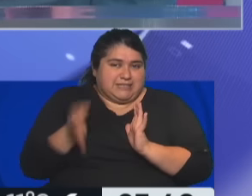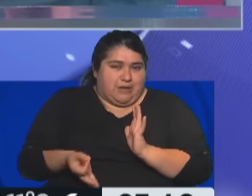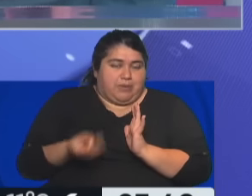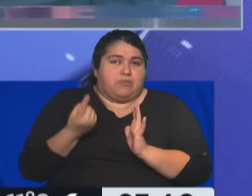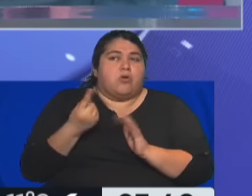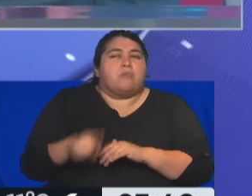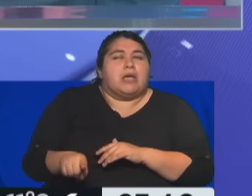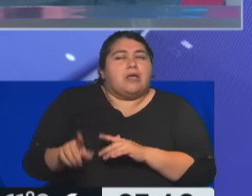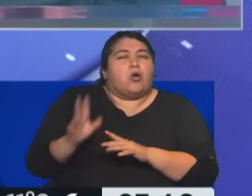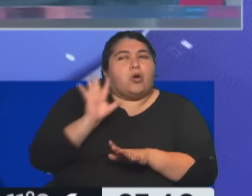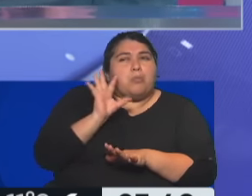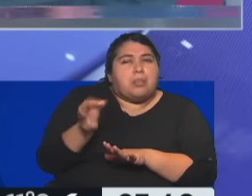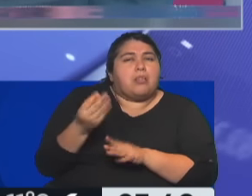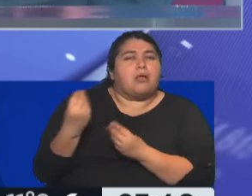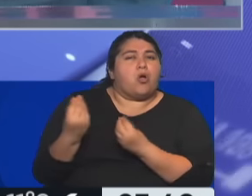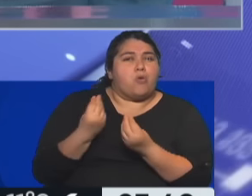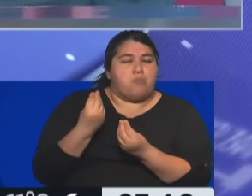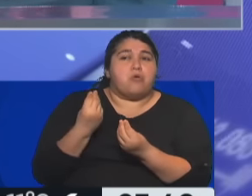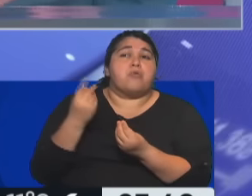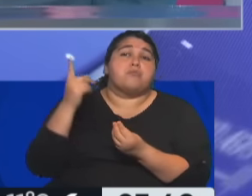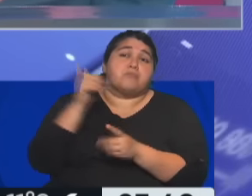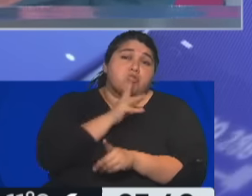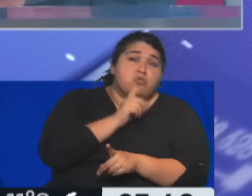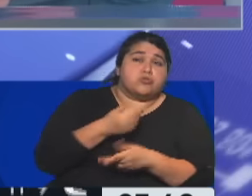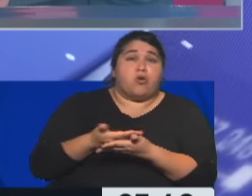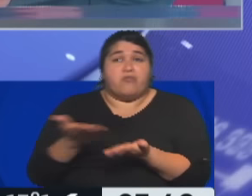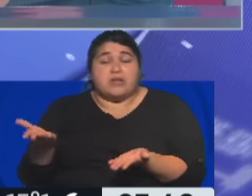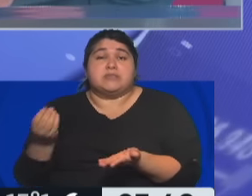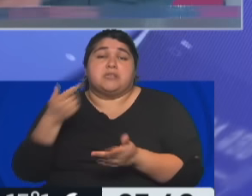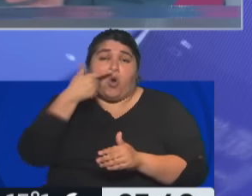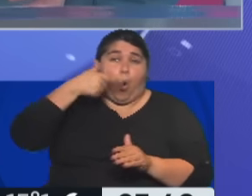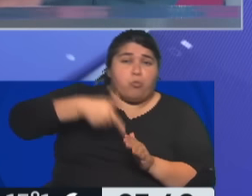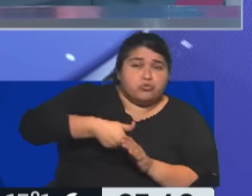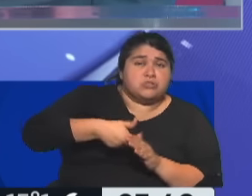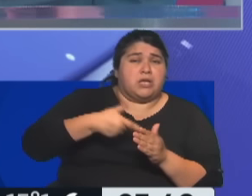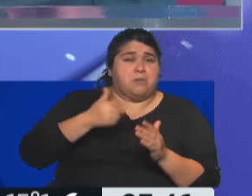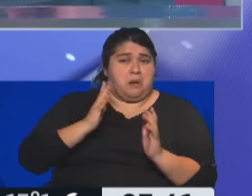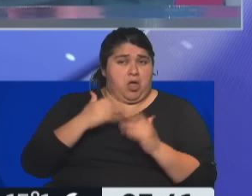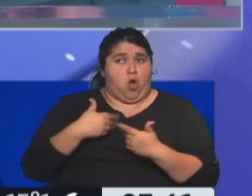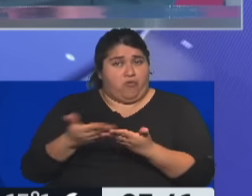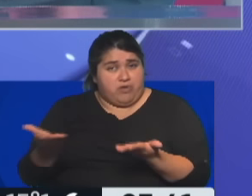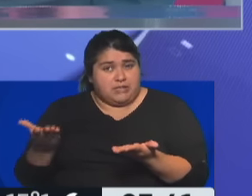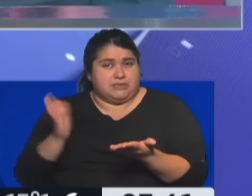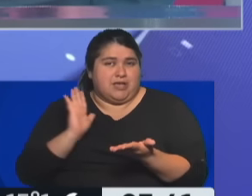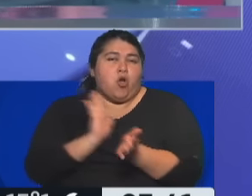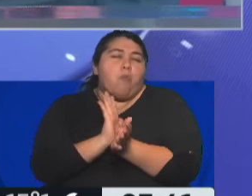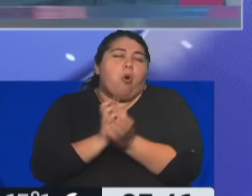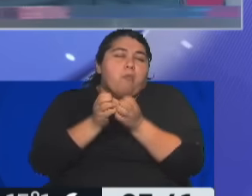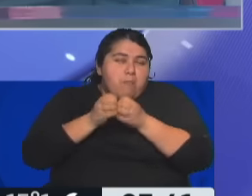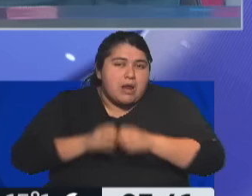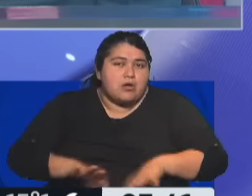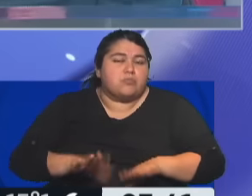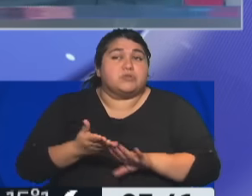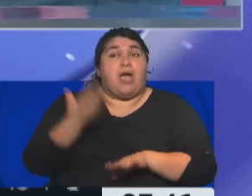entiende que puede llegar a ofrecer Rusia es comida y combustible, por empezar, pero de acuerdo a la última visita de Kim